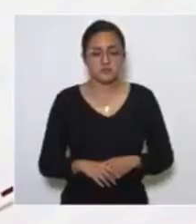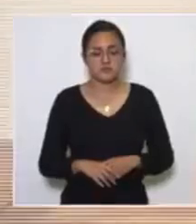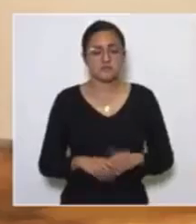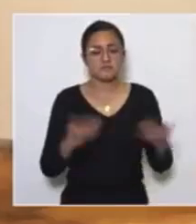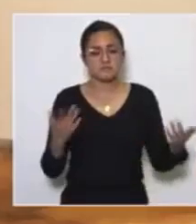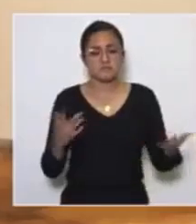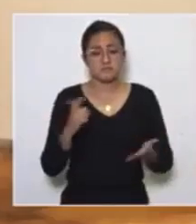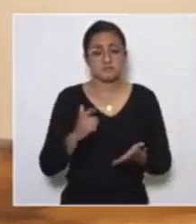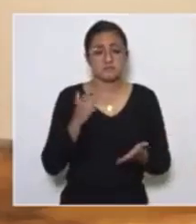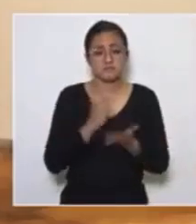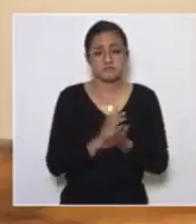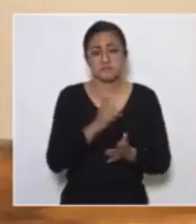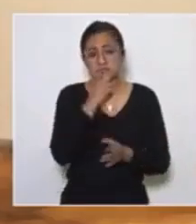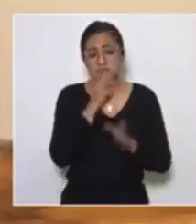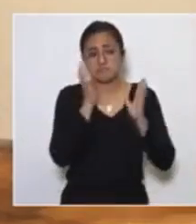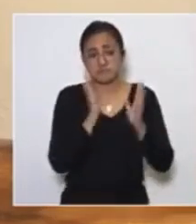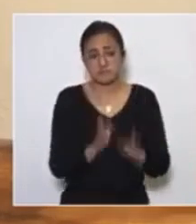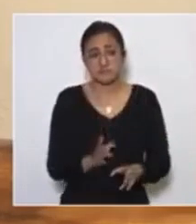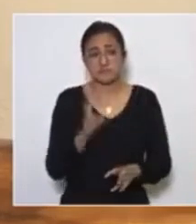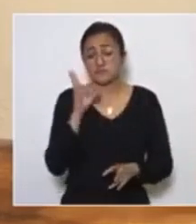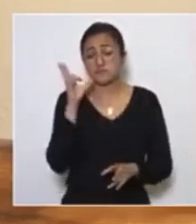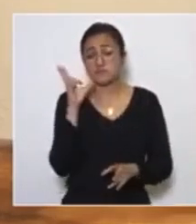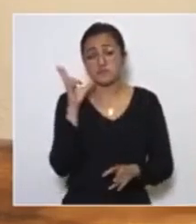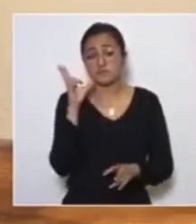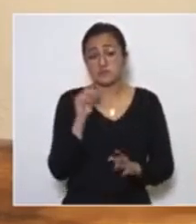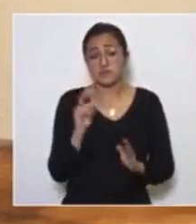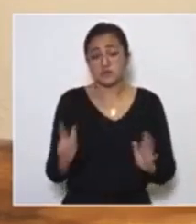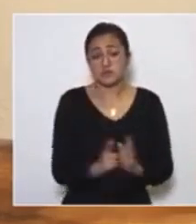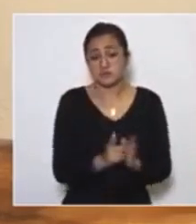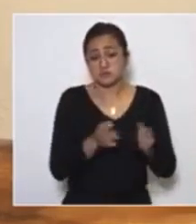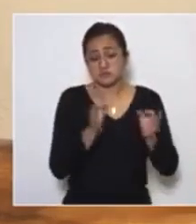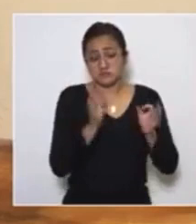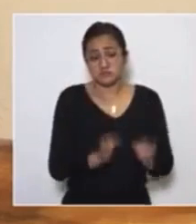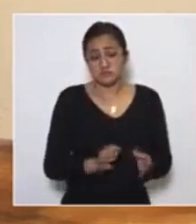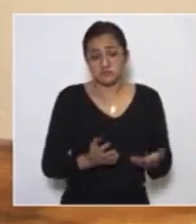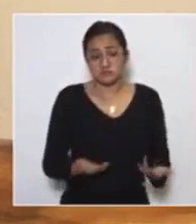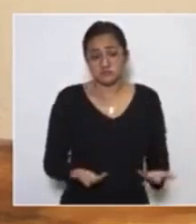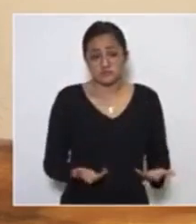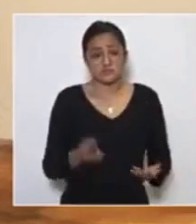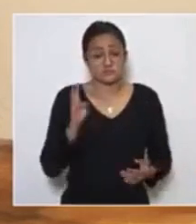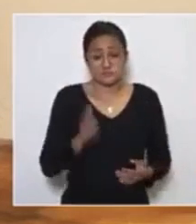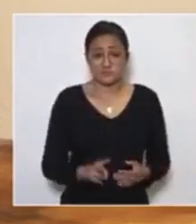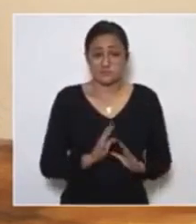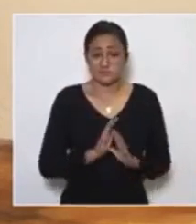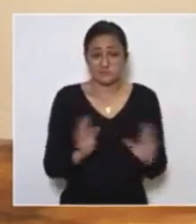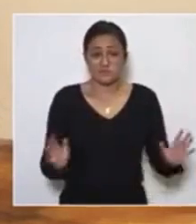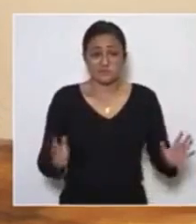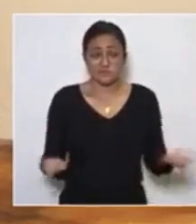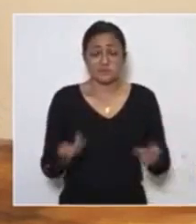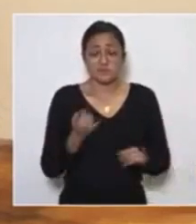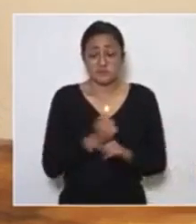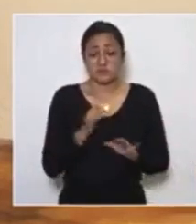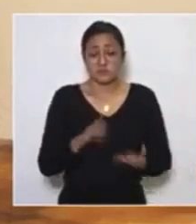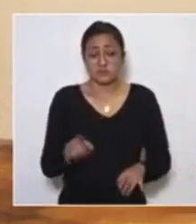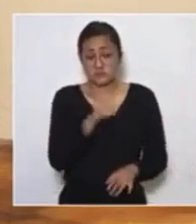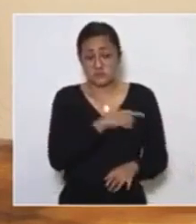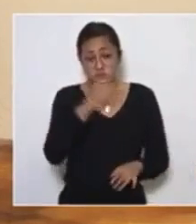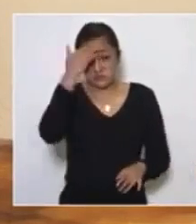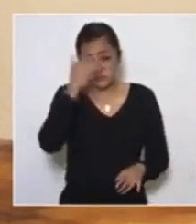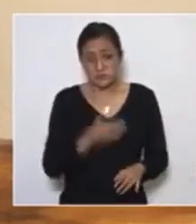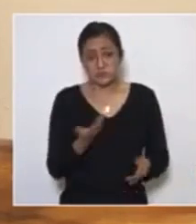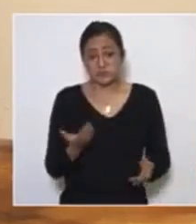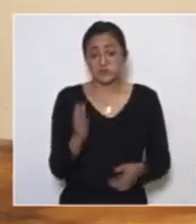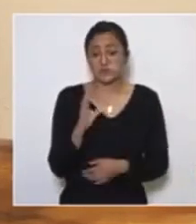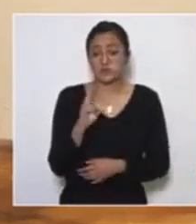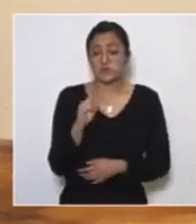Mira, las cuotas, ya lo dije, no son legales, ¿sí? Es una realidad que se impone ante situaciones